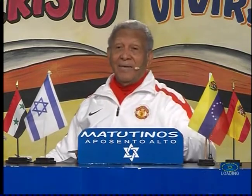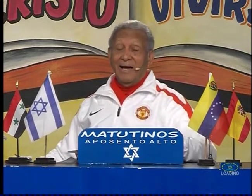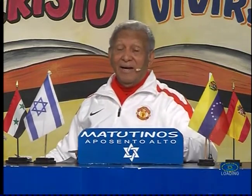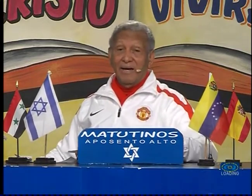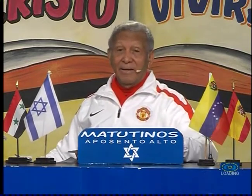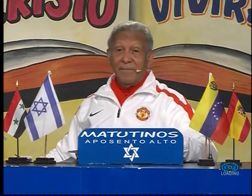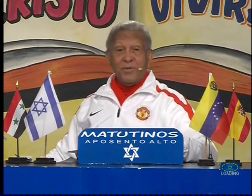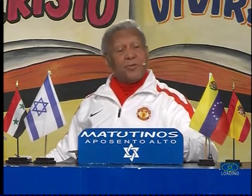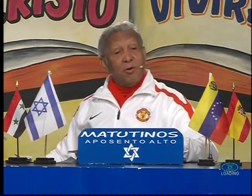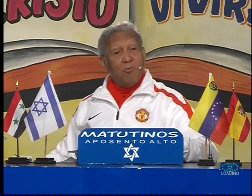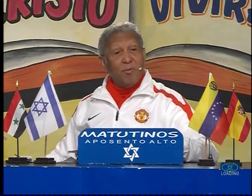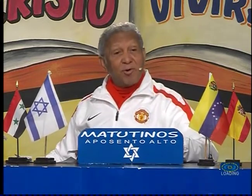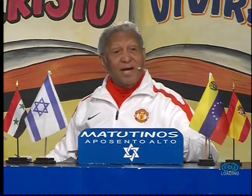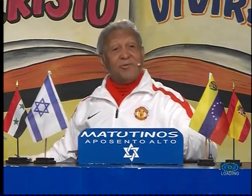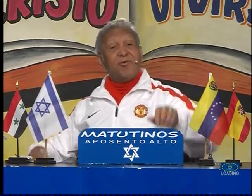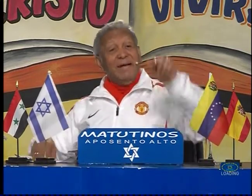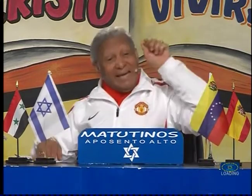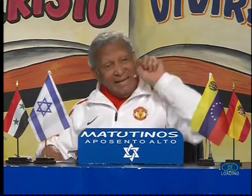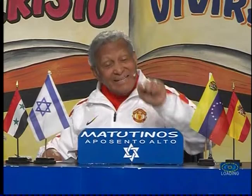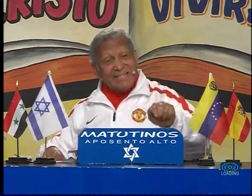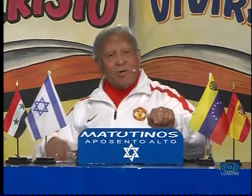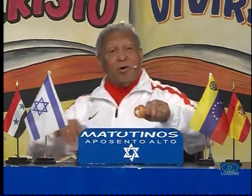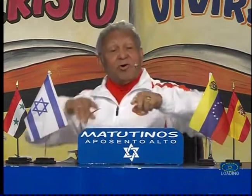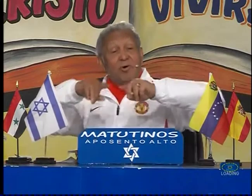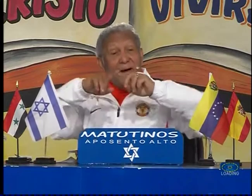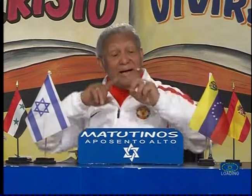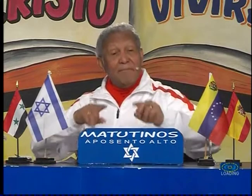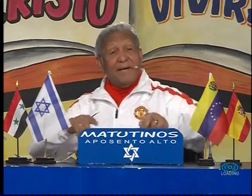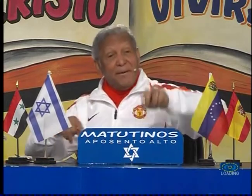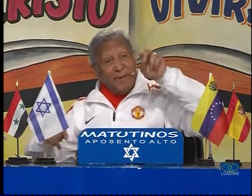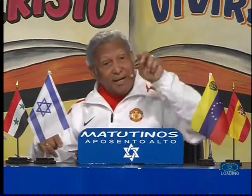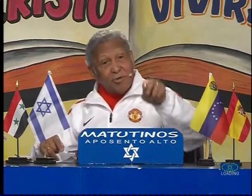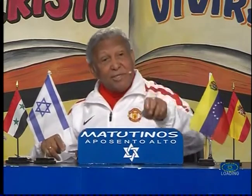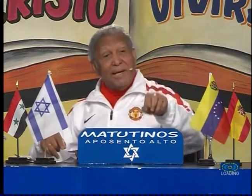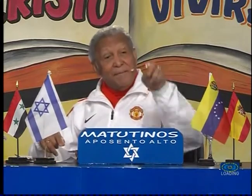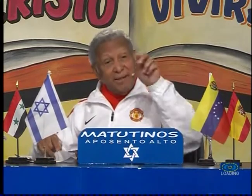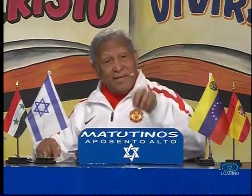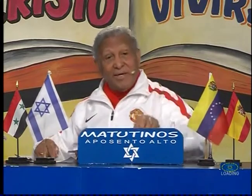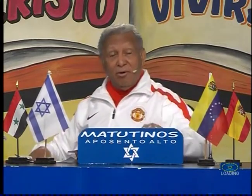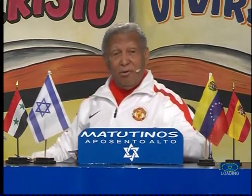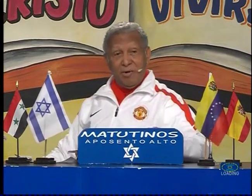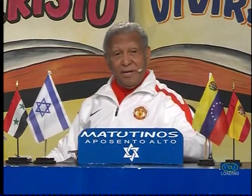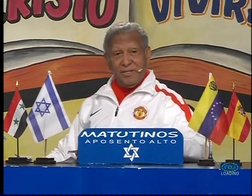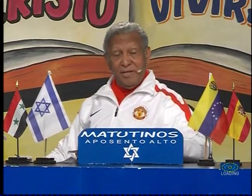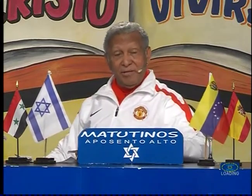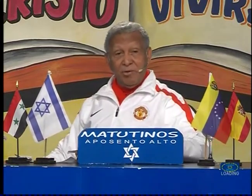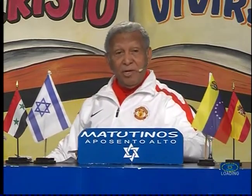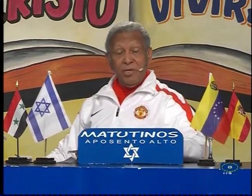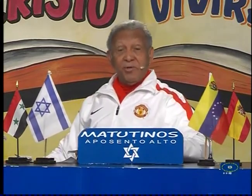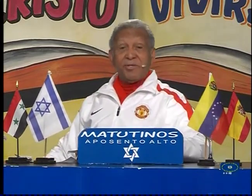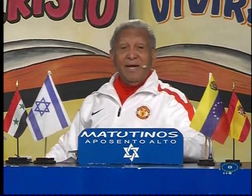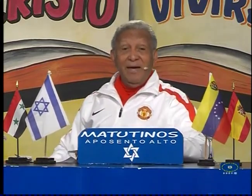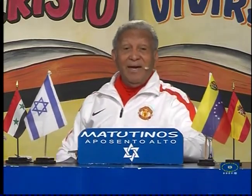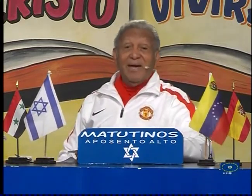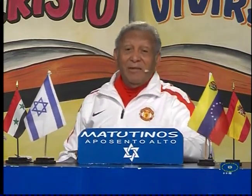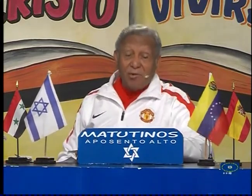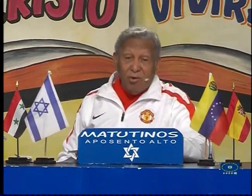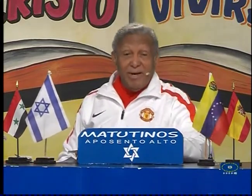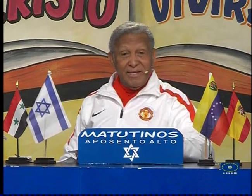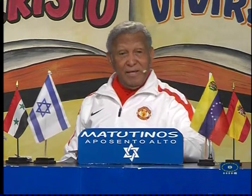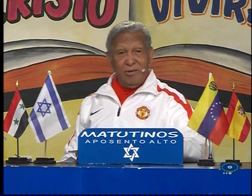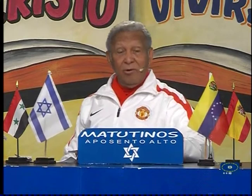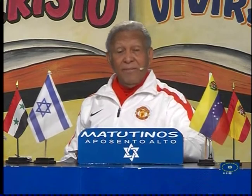las lesbianas. Si usted es un borracho, el Señor lo va a cambiar para que usted le predique a los borrachitos. Si usted